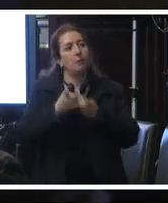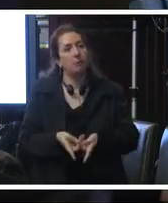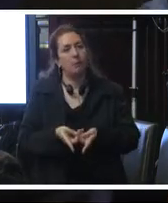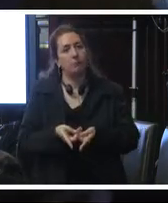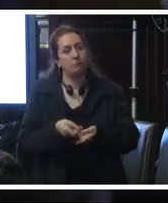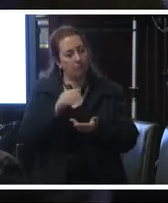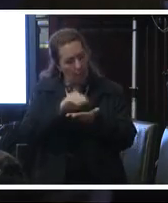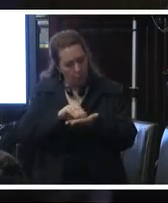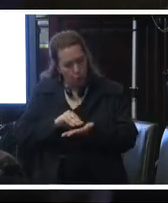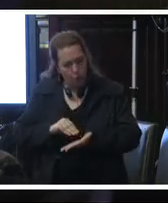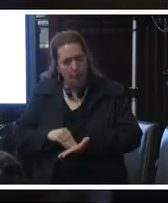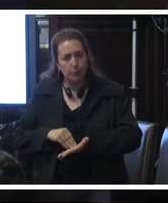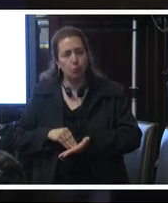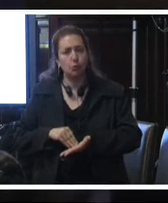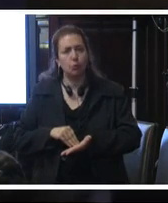de